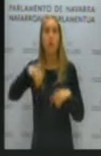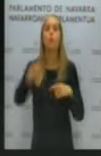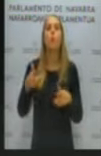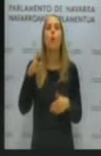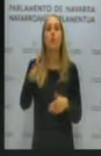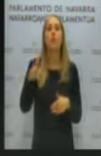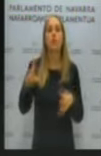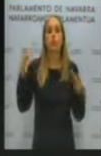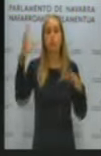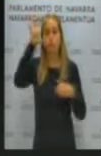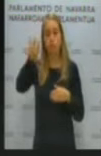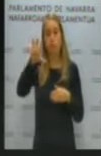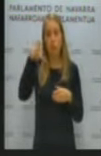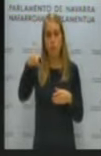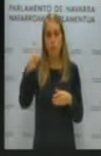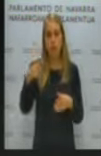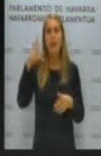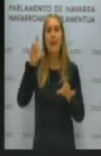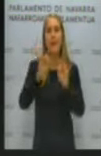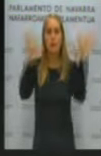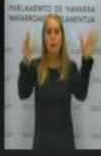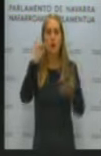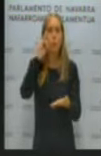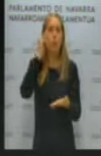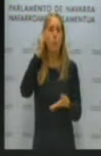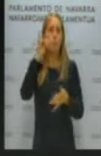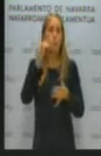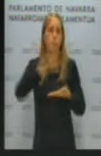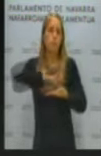esta comunidad y pisotear libertades en esta comunidad, señora